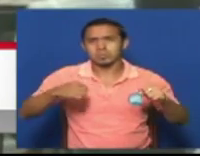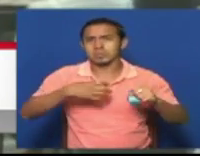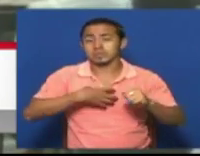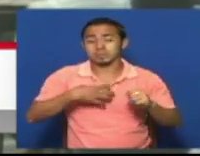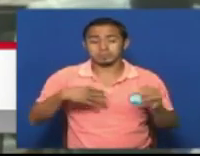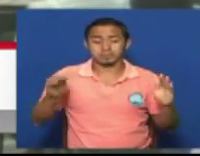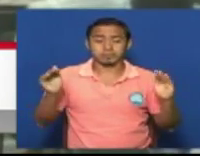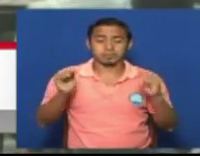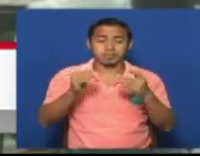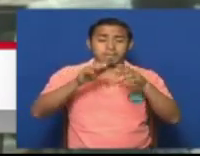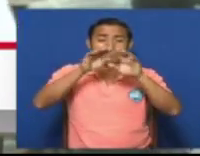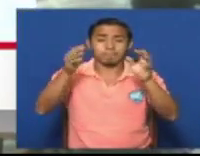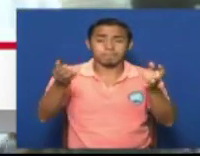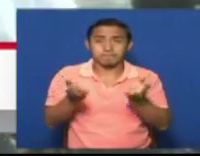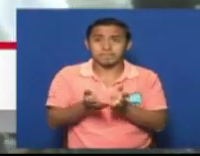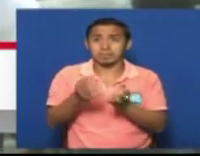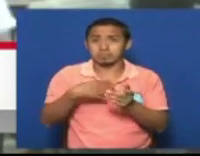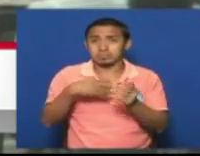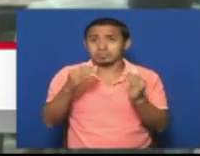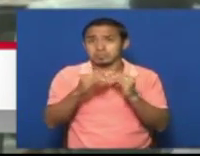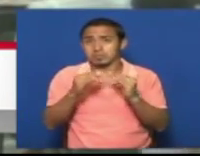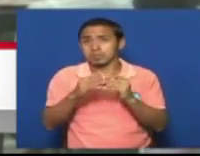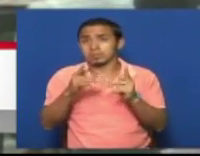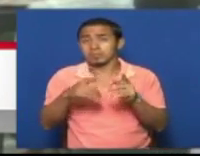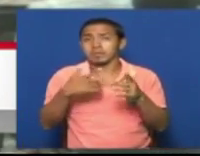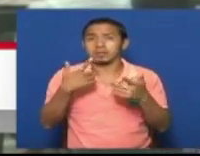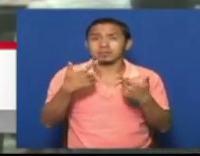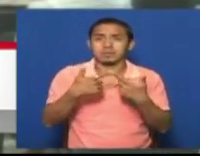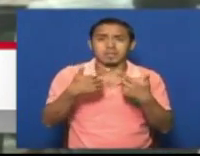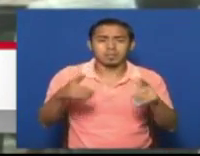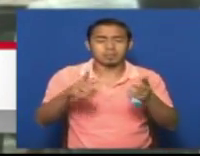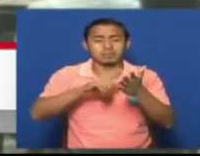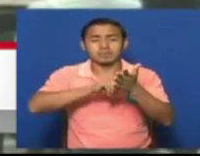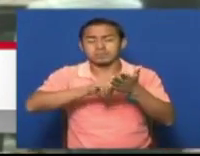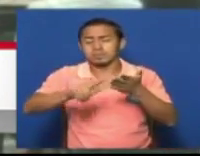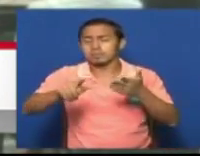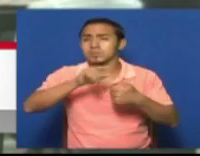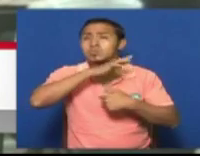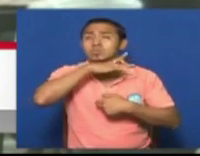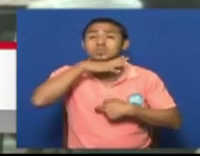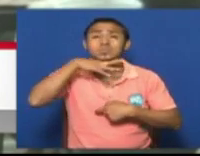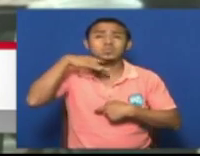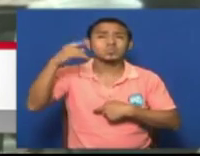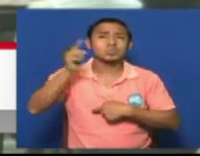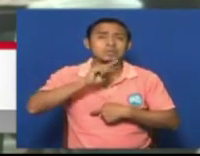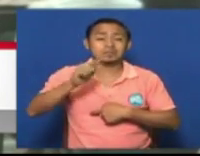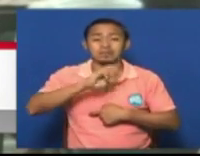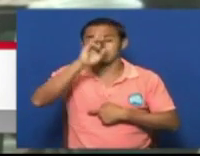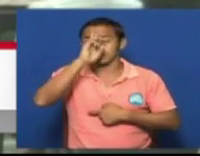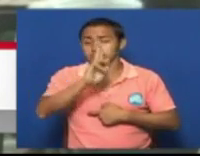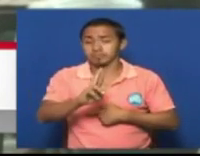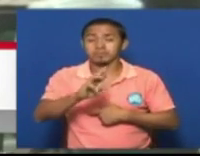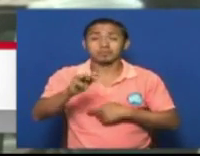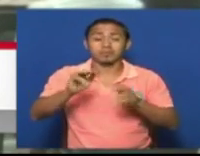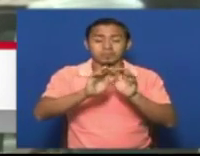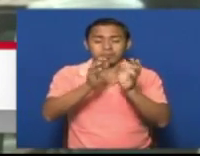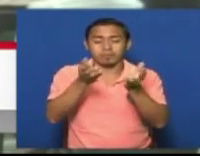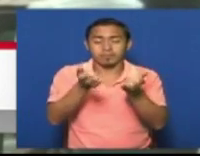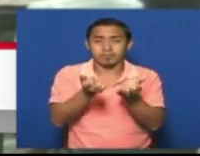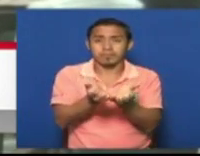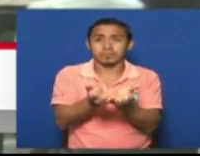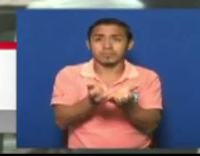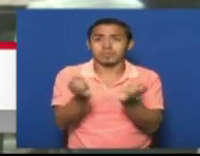planeta en un ambiente digno limpio y libre de contaminación a que se respete la madre tierra y se